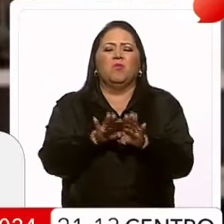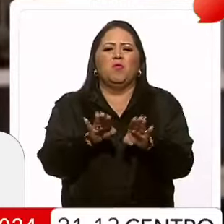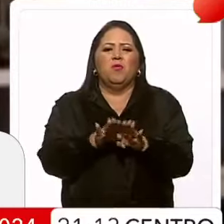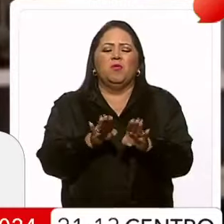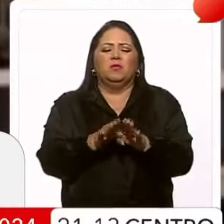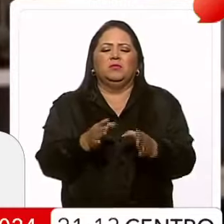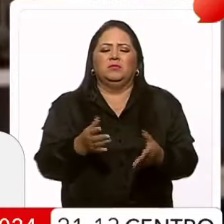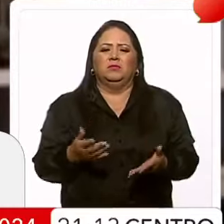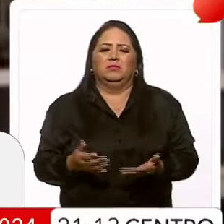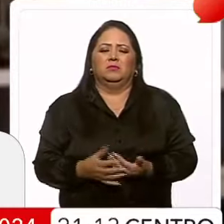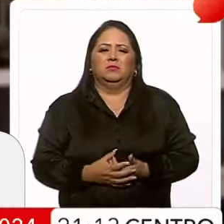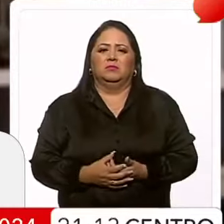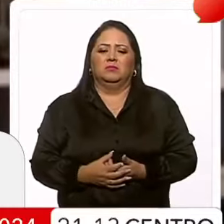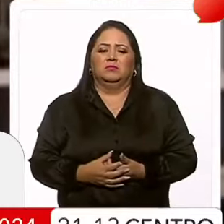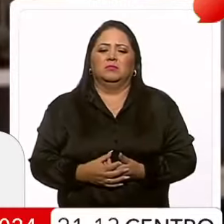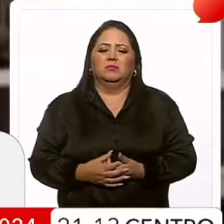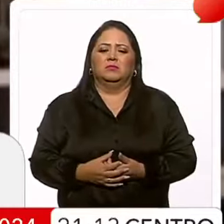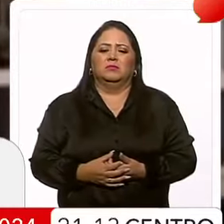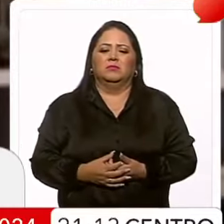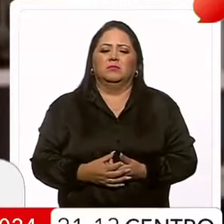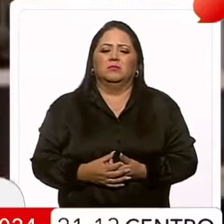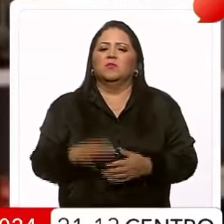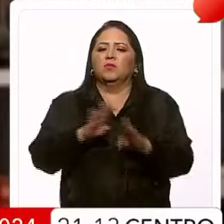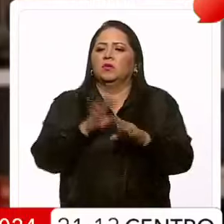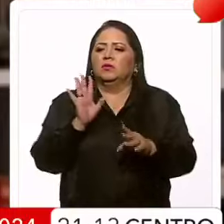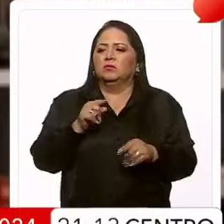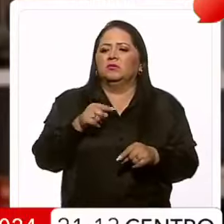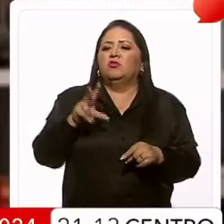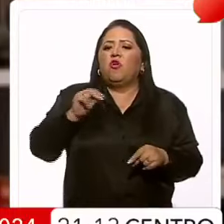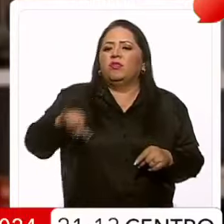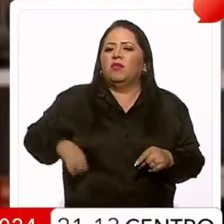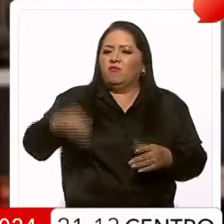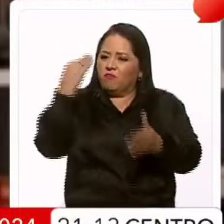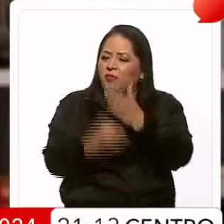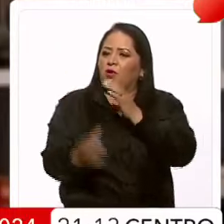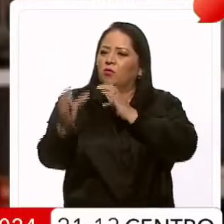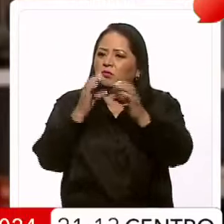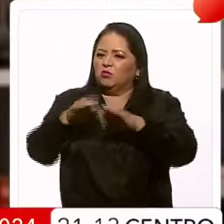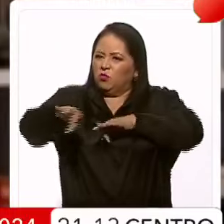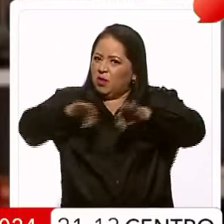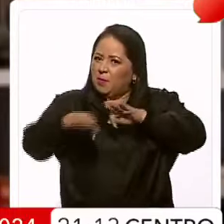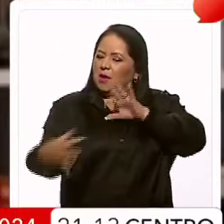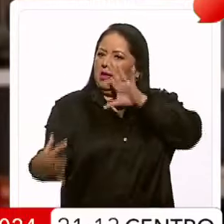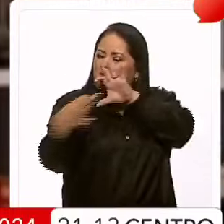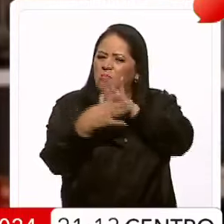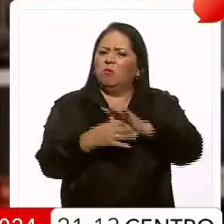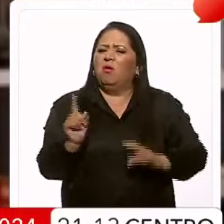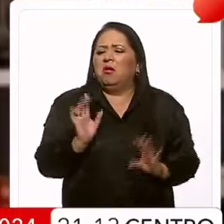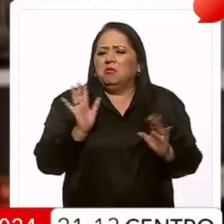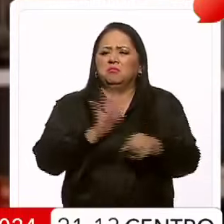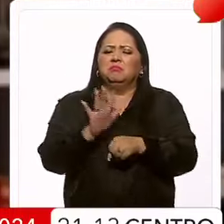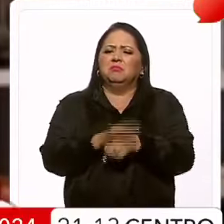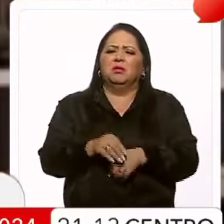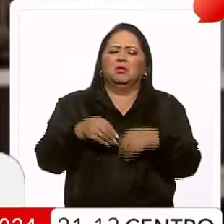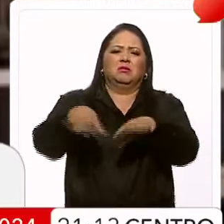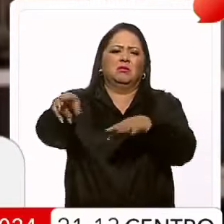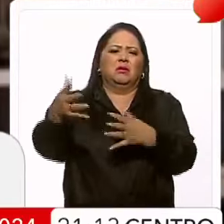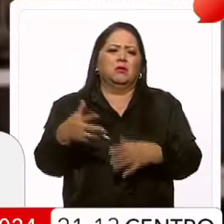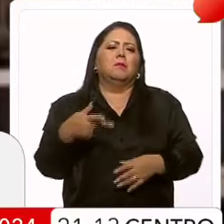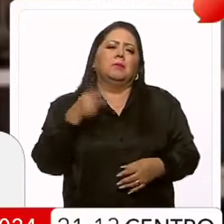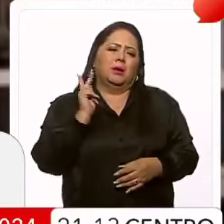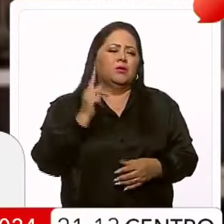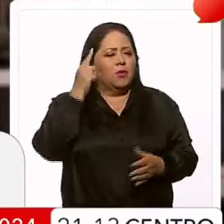¿cómo le podemos llamar? Esa desidia, ese desinterés, esa falta de comunicación, de trabajar conjuntamente. Yo no dudo